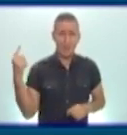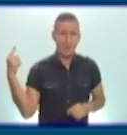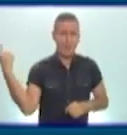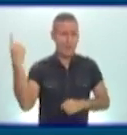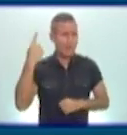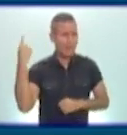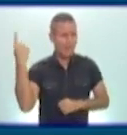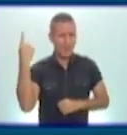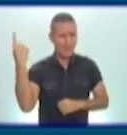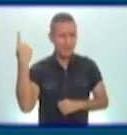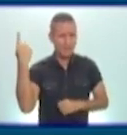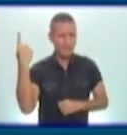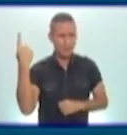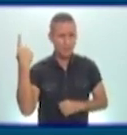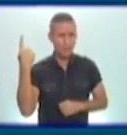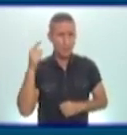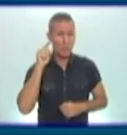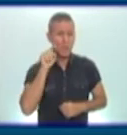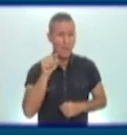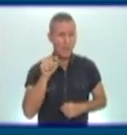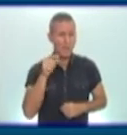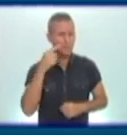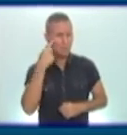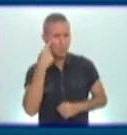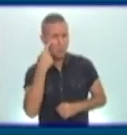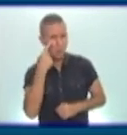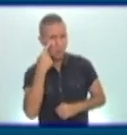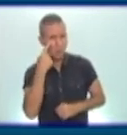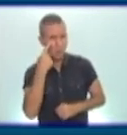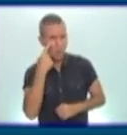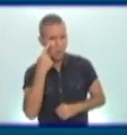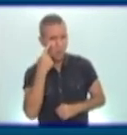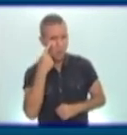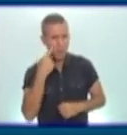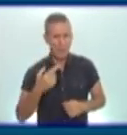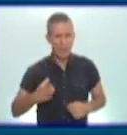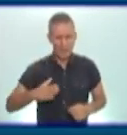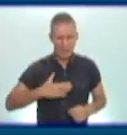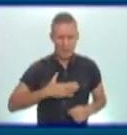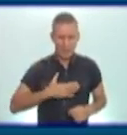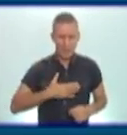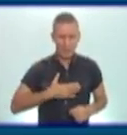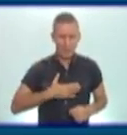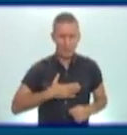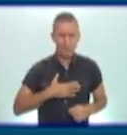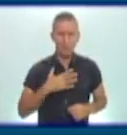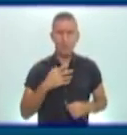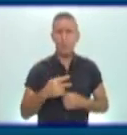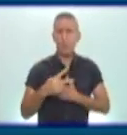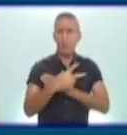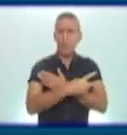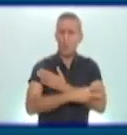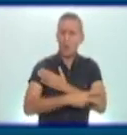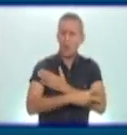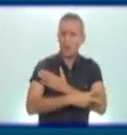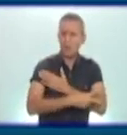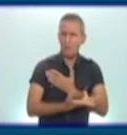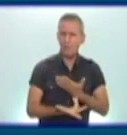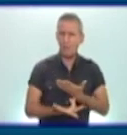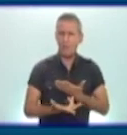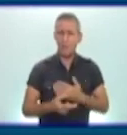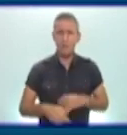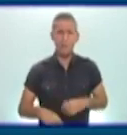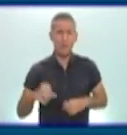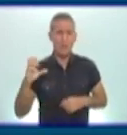que es la condición que reconoce a una persona la pertenencia a un estado o nación. Y la palabra